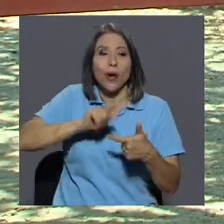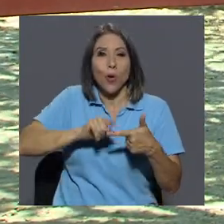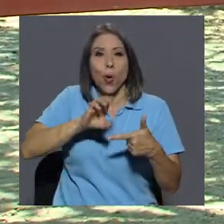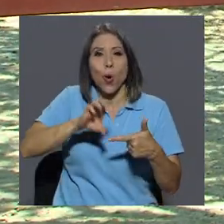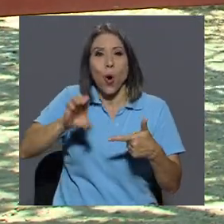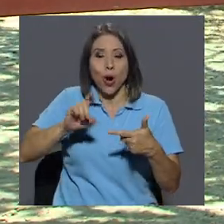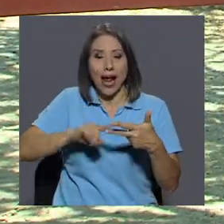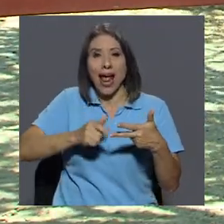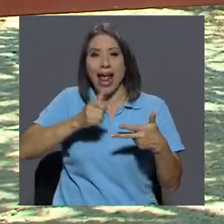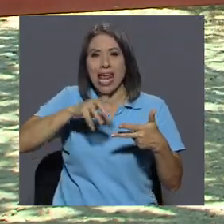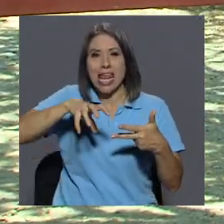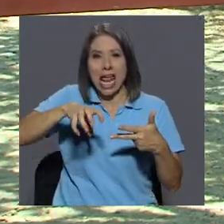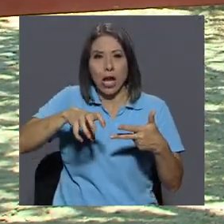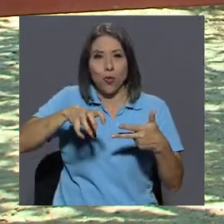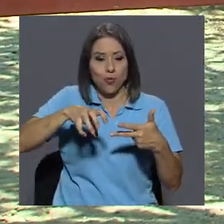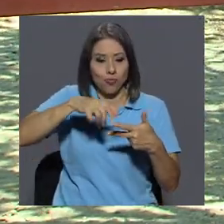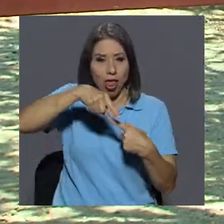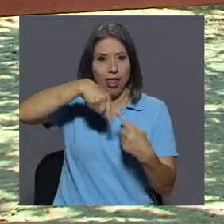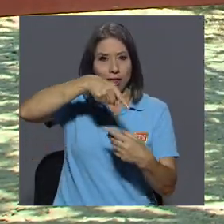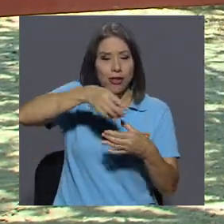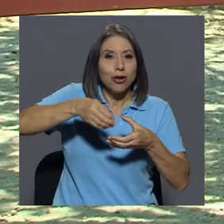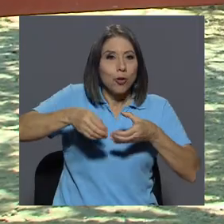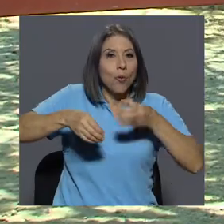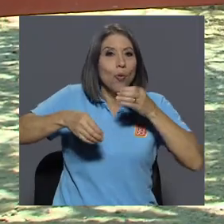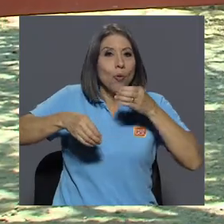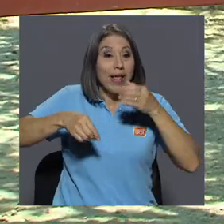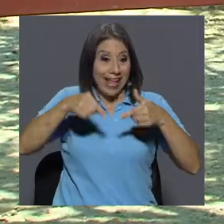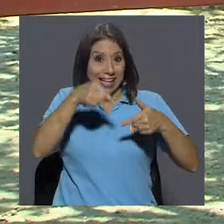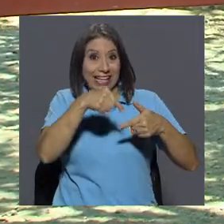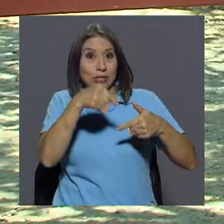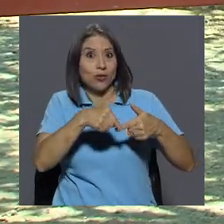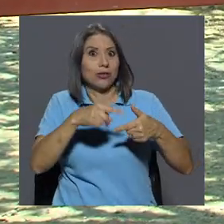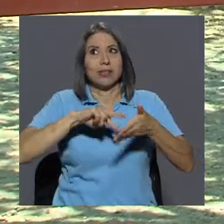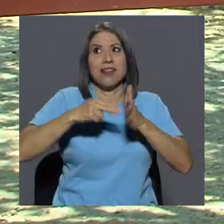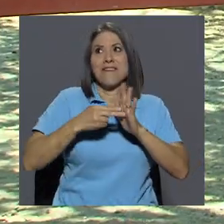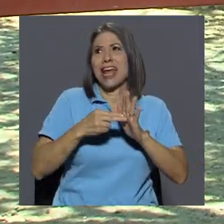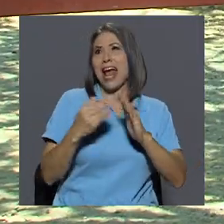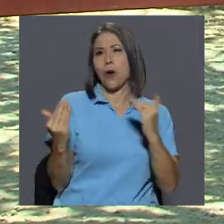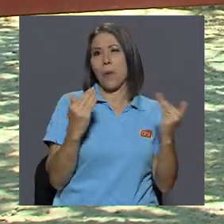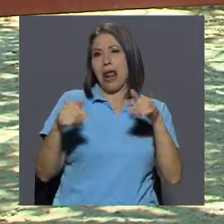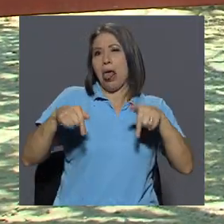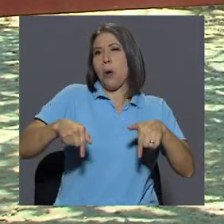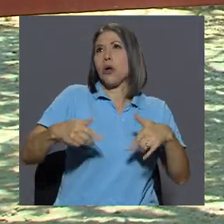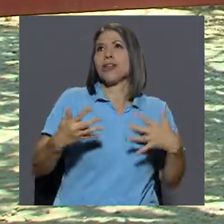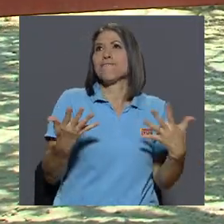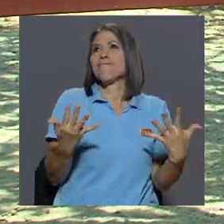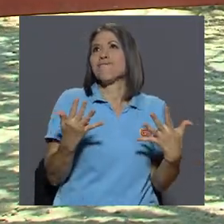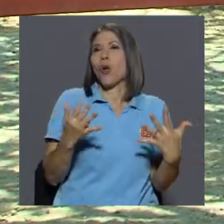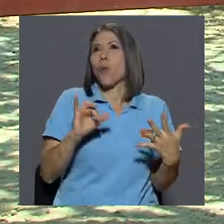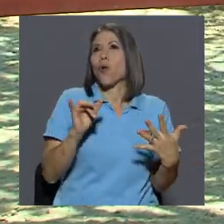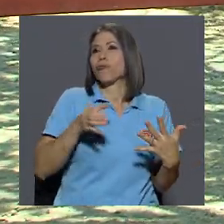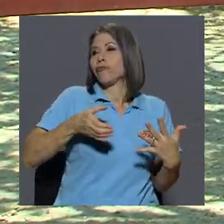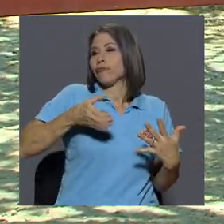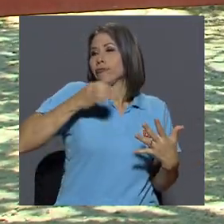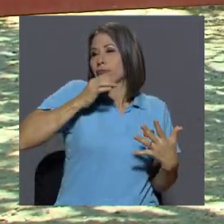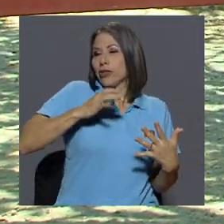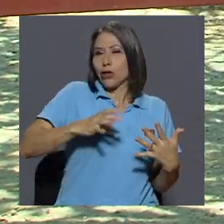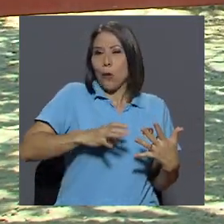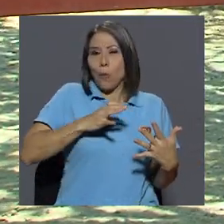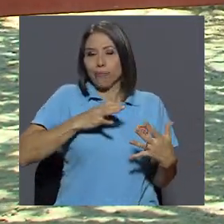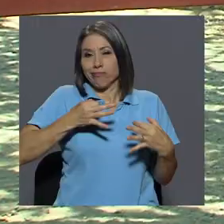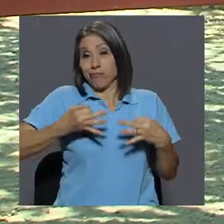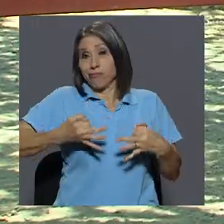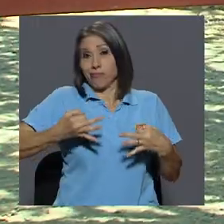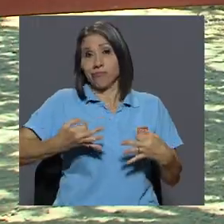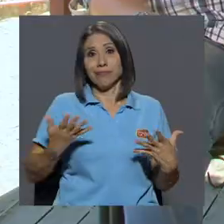hielo. Y el que estaba tomando guaro, coca y hielo es como que se estuviera tomando el trago más